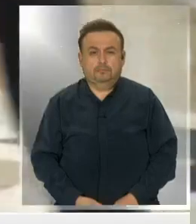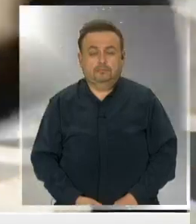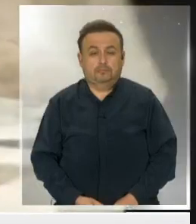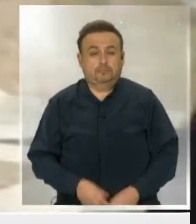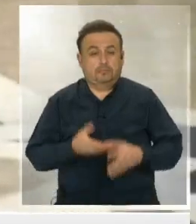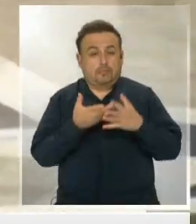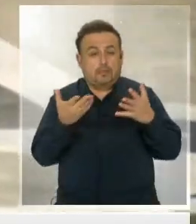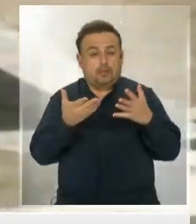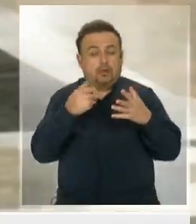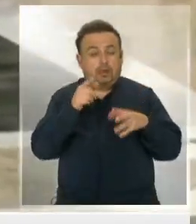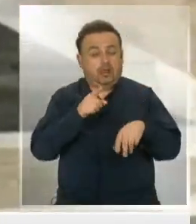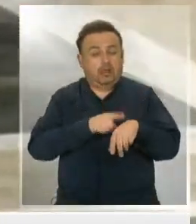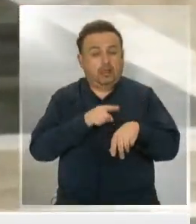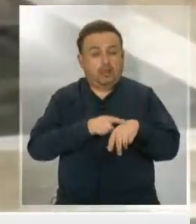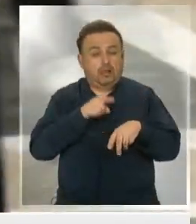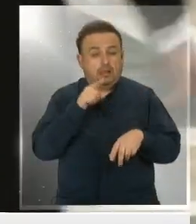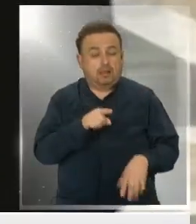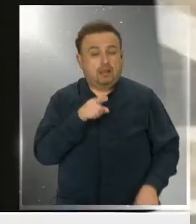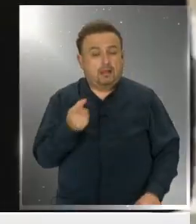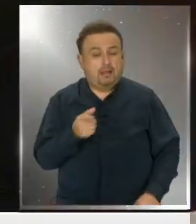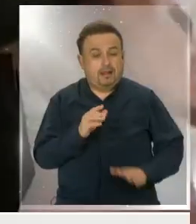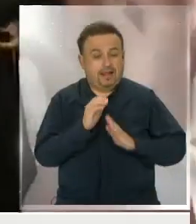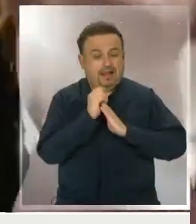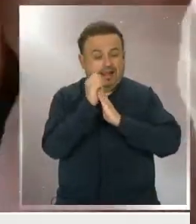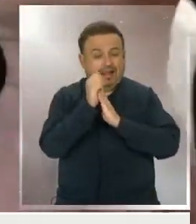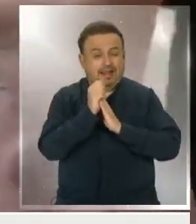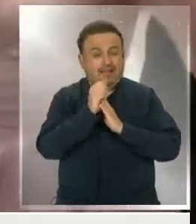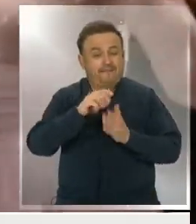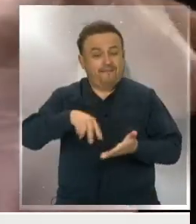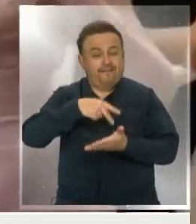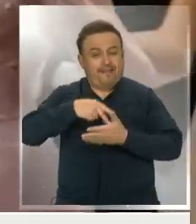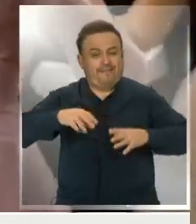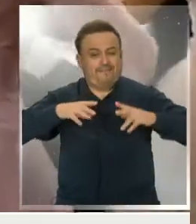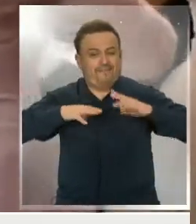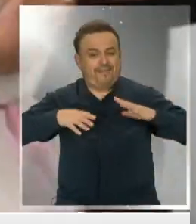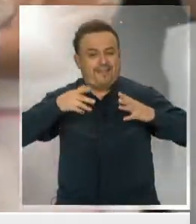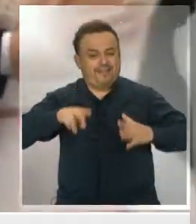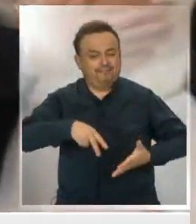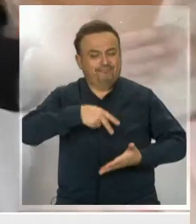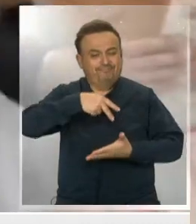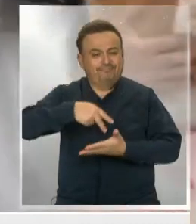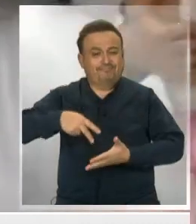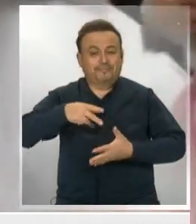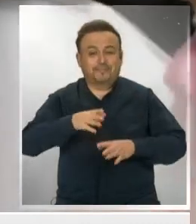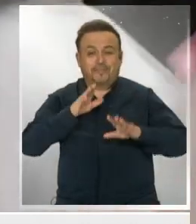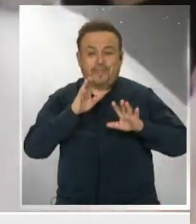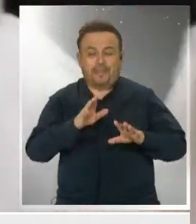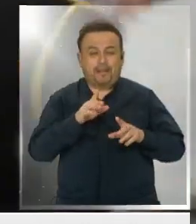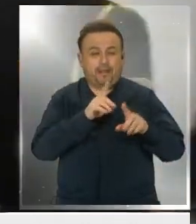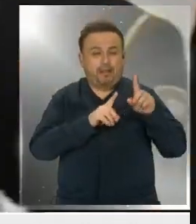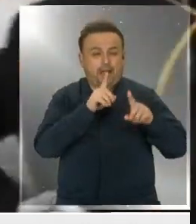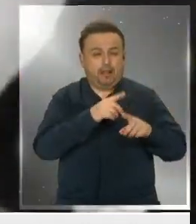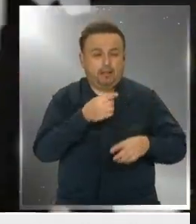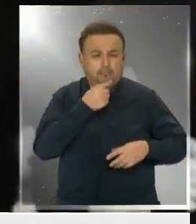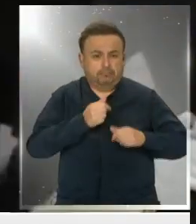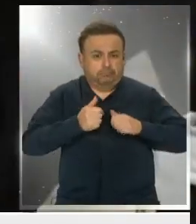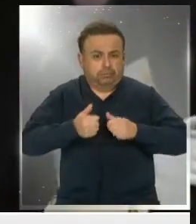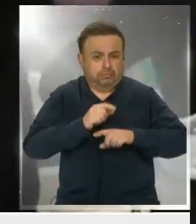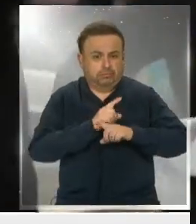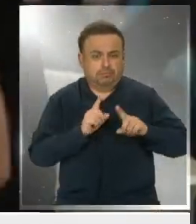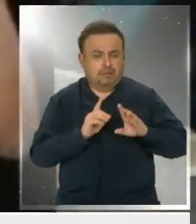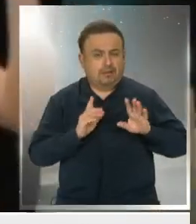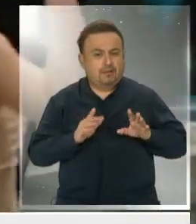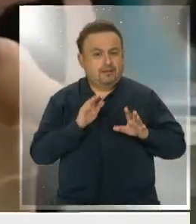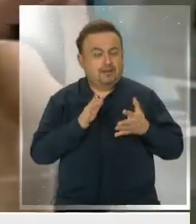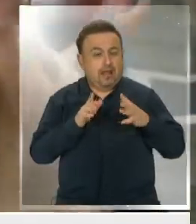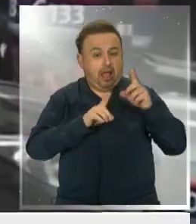Muy lejos quedaron los tiempos en que Alexander Lukashenko bailaba feliz al compás de una nación en la que pocos se atrevían a desafiarlo,